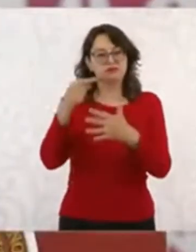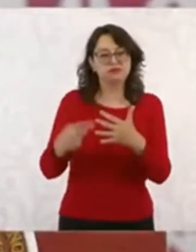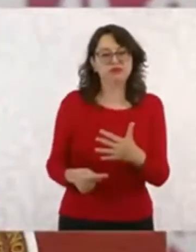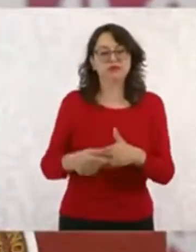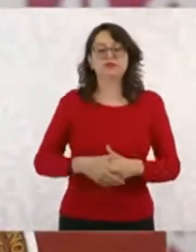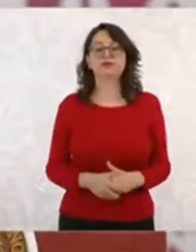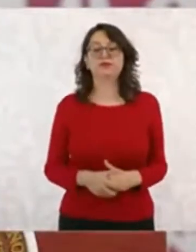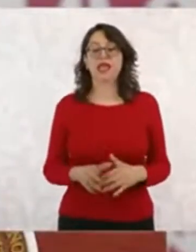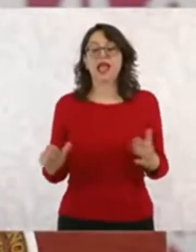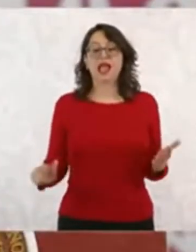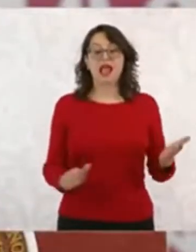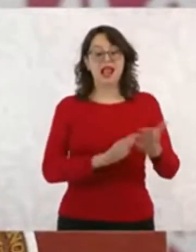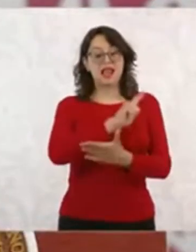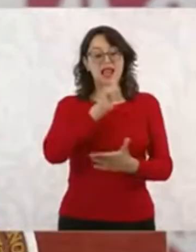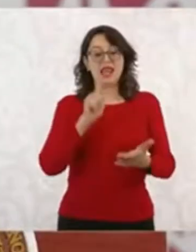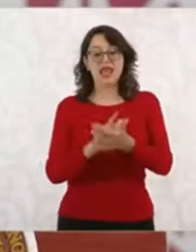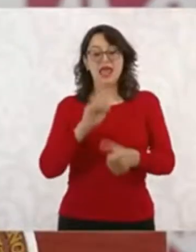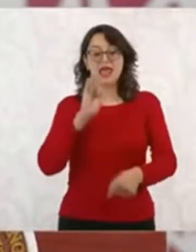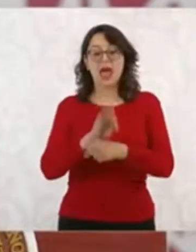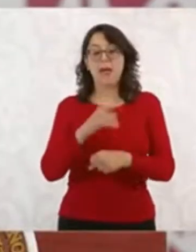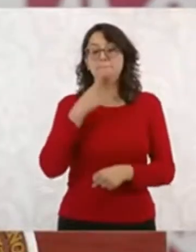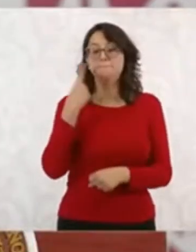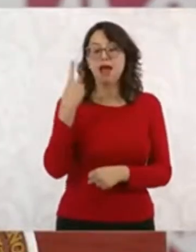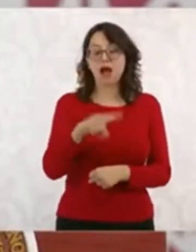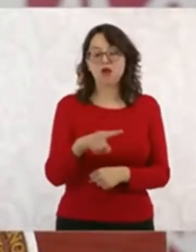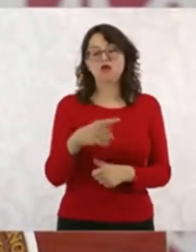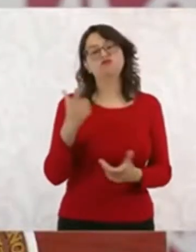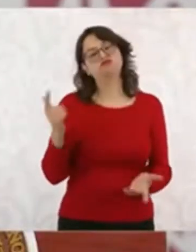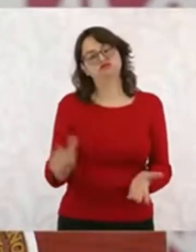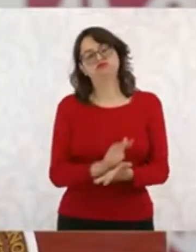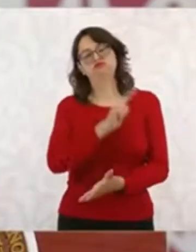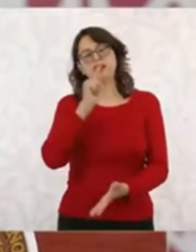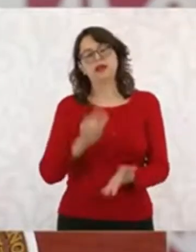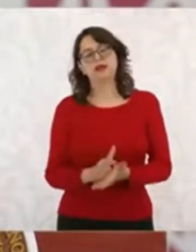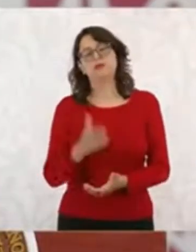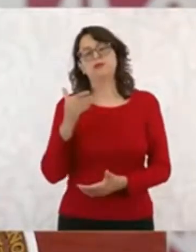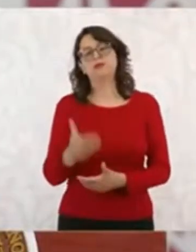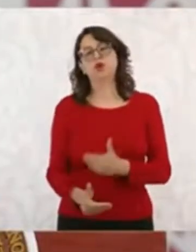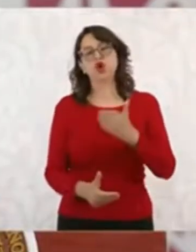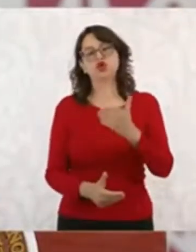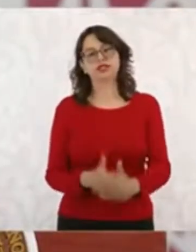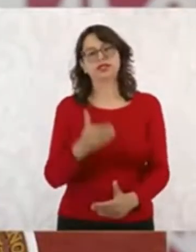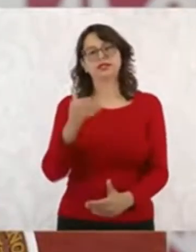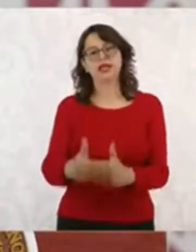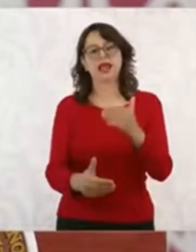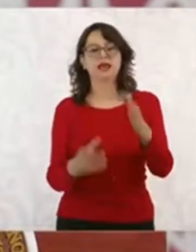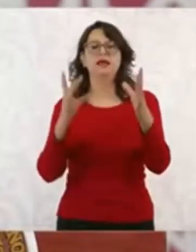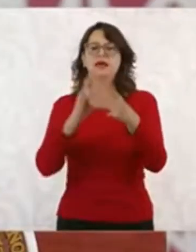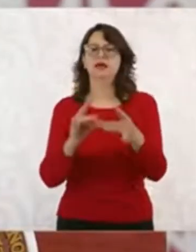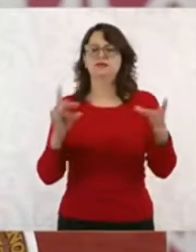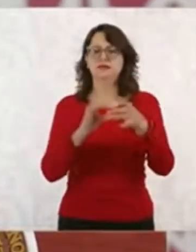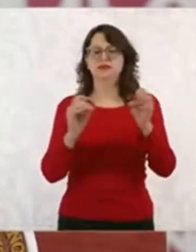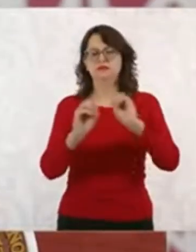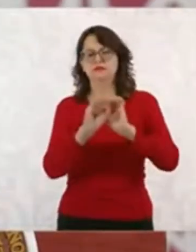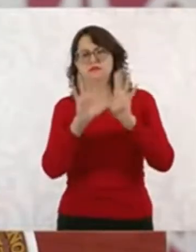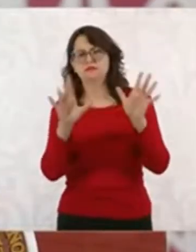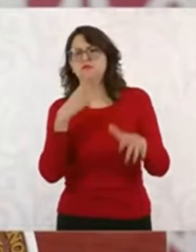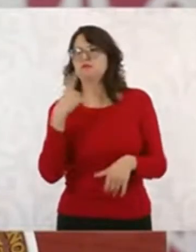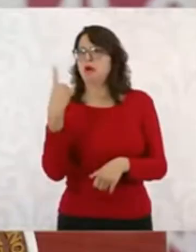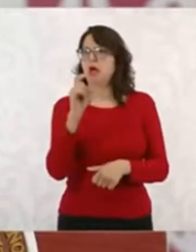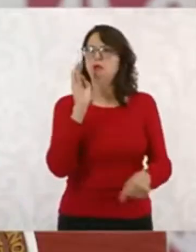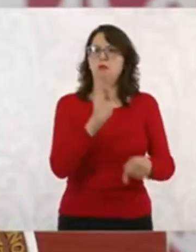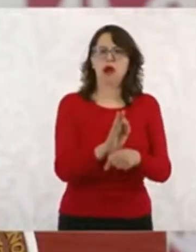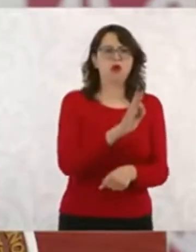de amparo es una típica ley procesal, establece contra qué procede el amparo, qué requisitos tiene que tener